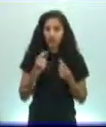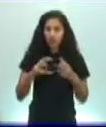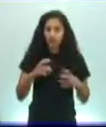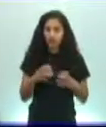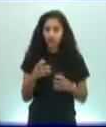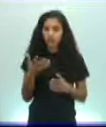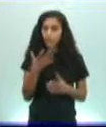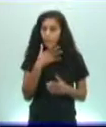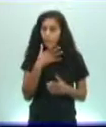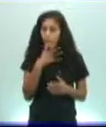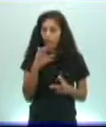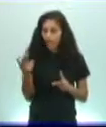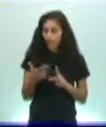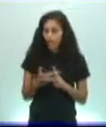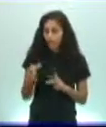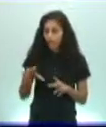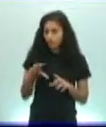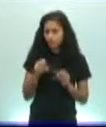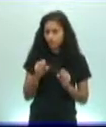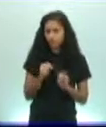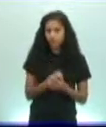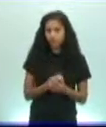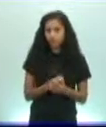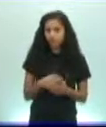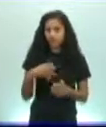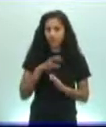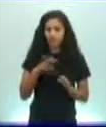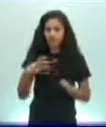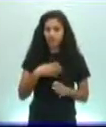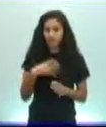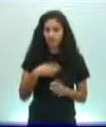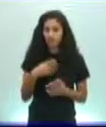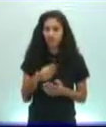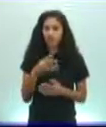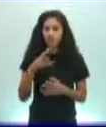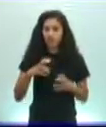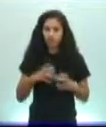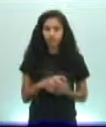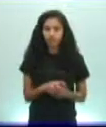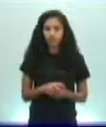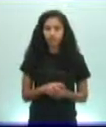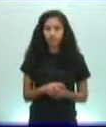para modificarlo. Pues ya tenemos las herramientas. Vamos a